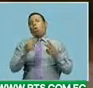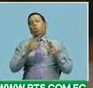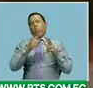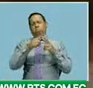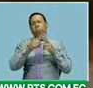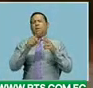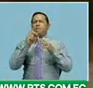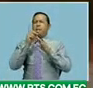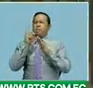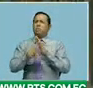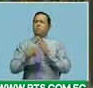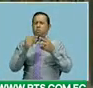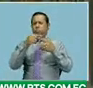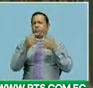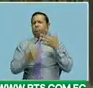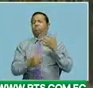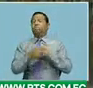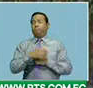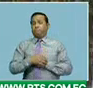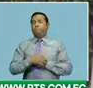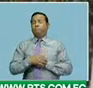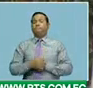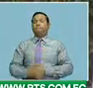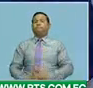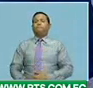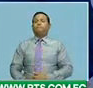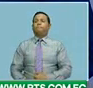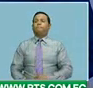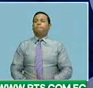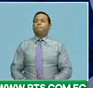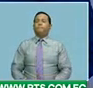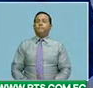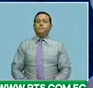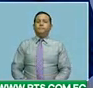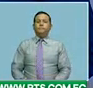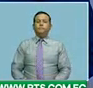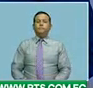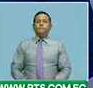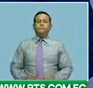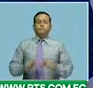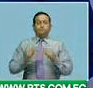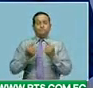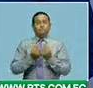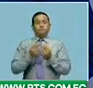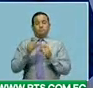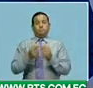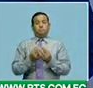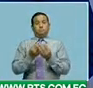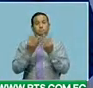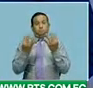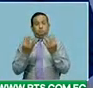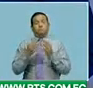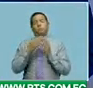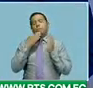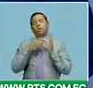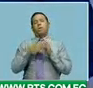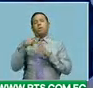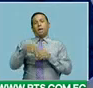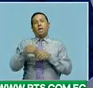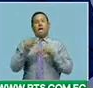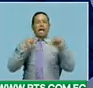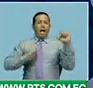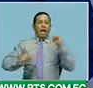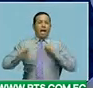autorizadas, informó Charlie Pisa. Un grupo de personas en un local de artes de pintura fue víctima de un atraco